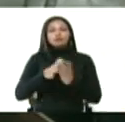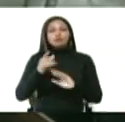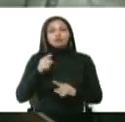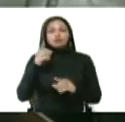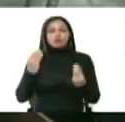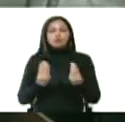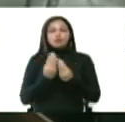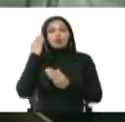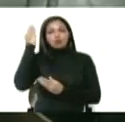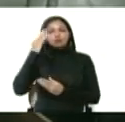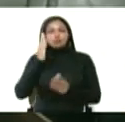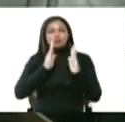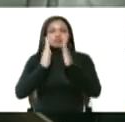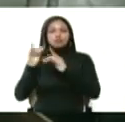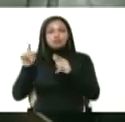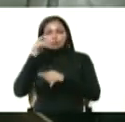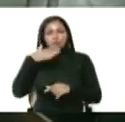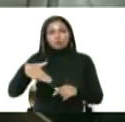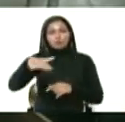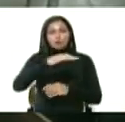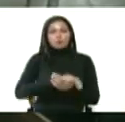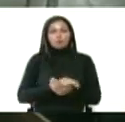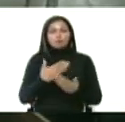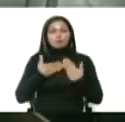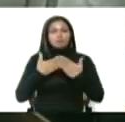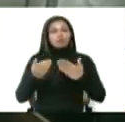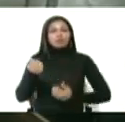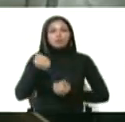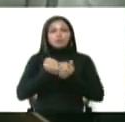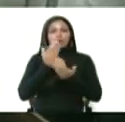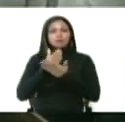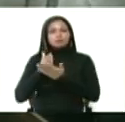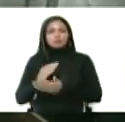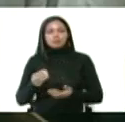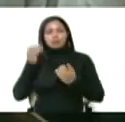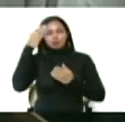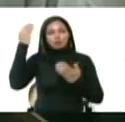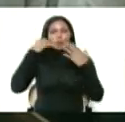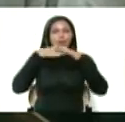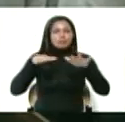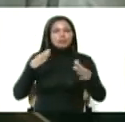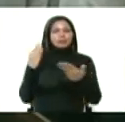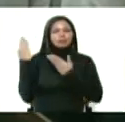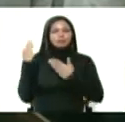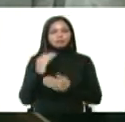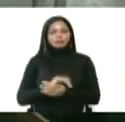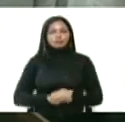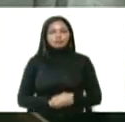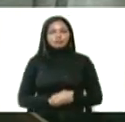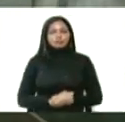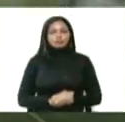con la conciencia y la organización de un pueblo que está dispuesto a apoyarlo por siempre. Dios lo bendiga, presidente. Adelante.